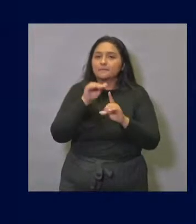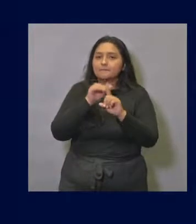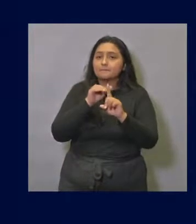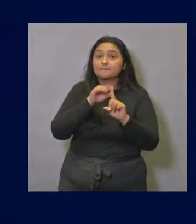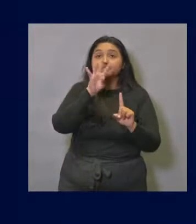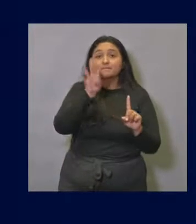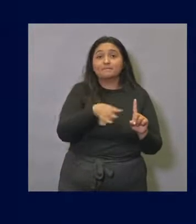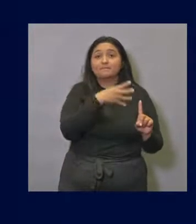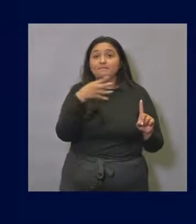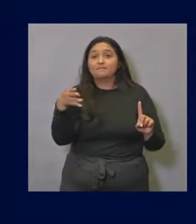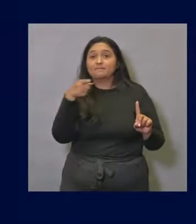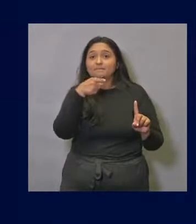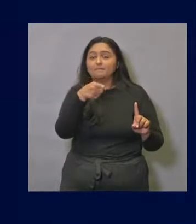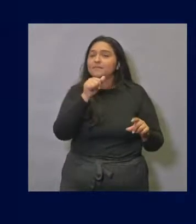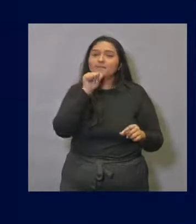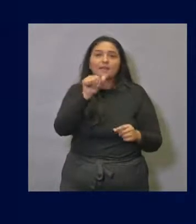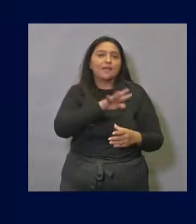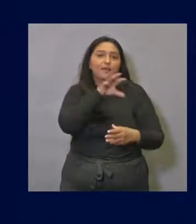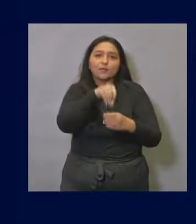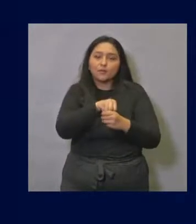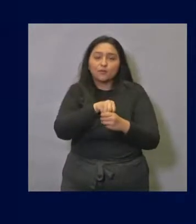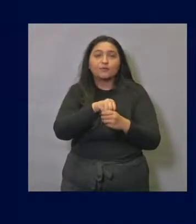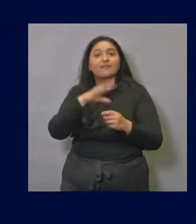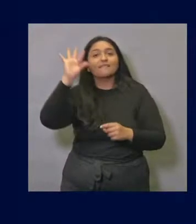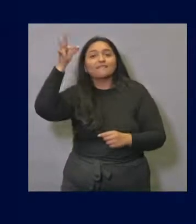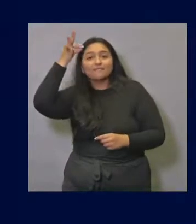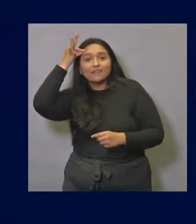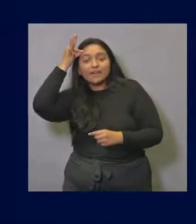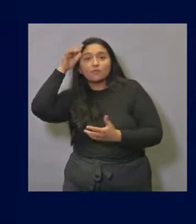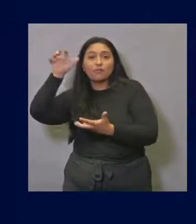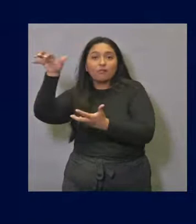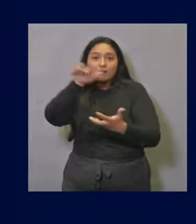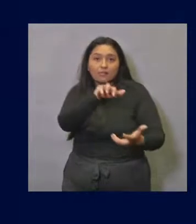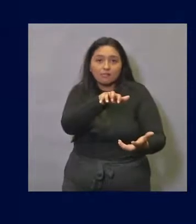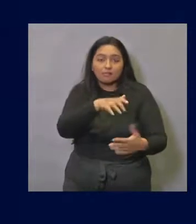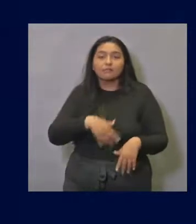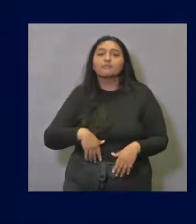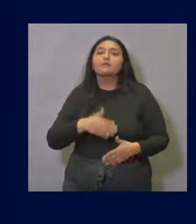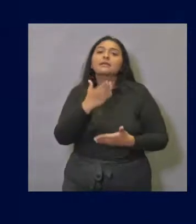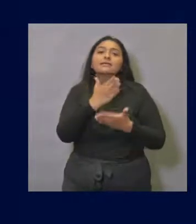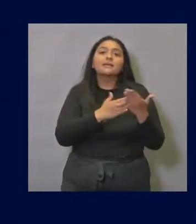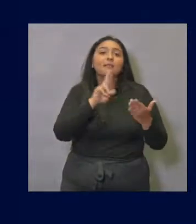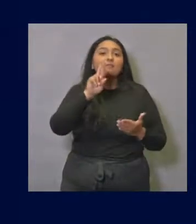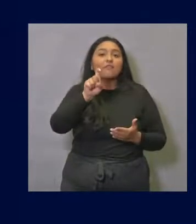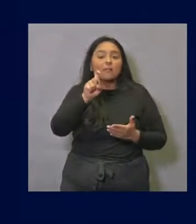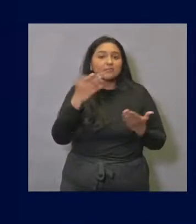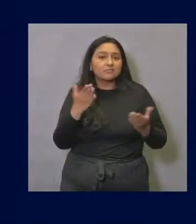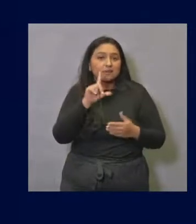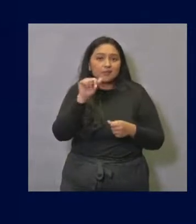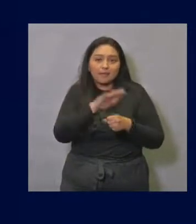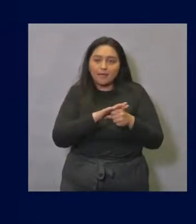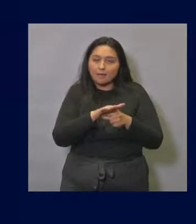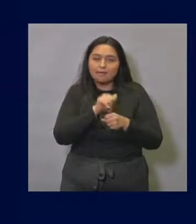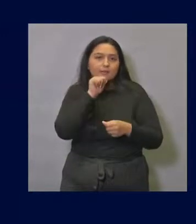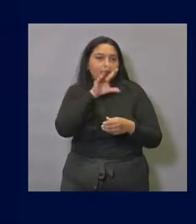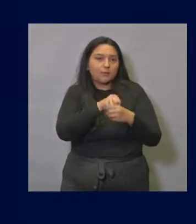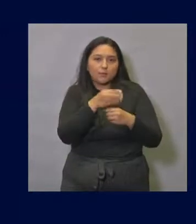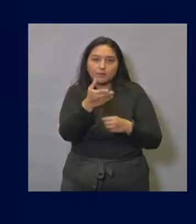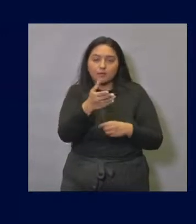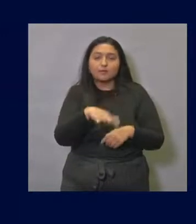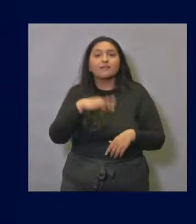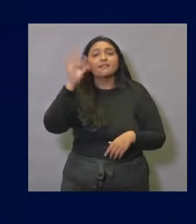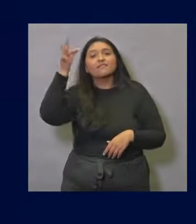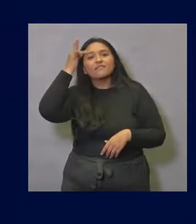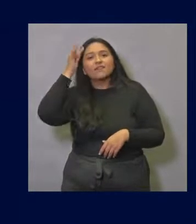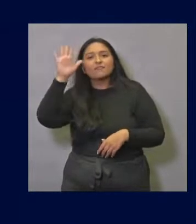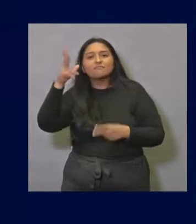las dosis asignadas directamente por el gobierno federal, algunas farmacias del condado, centros de salud calificados a nivel federal